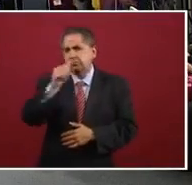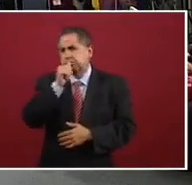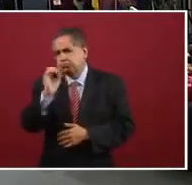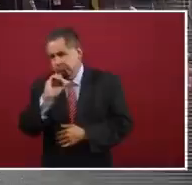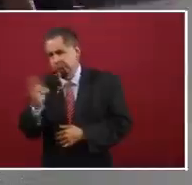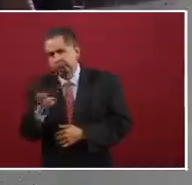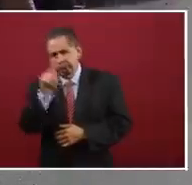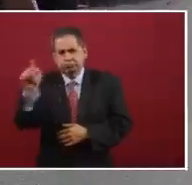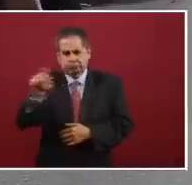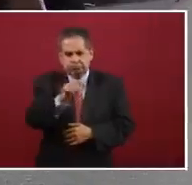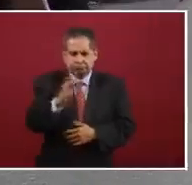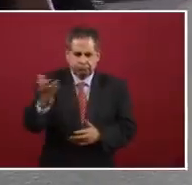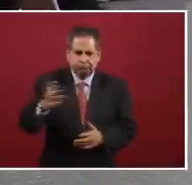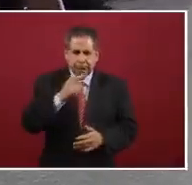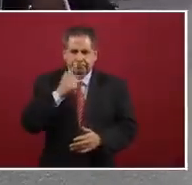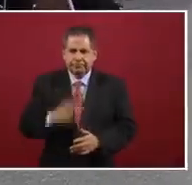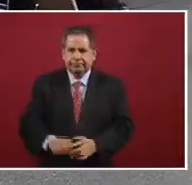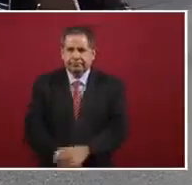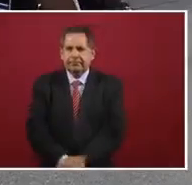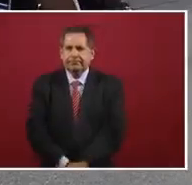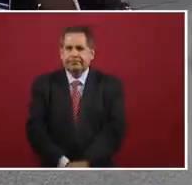Sí.